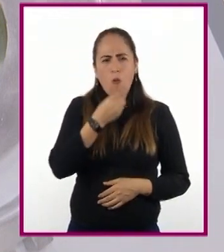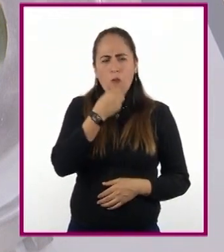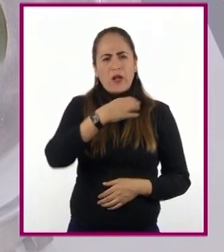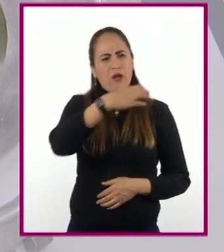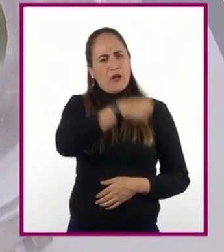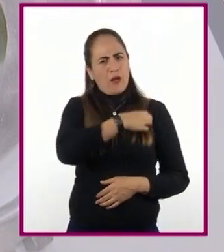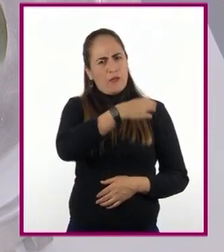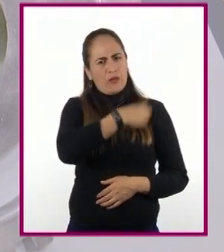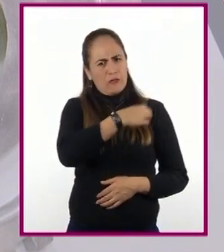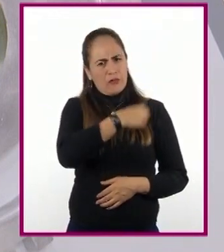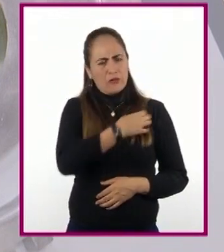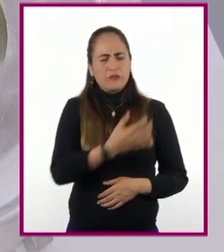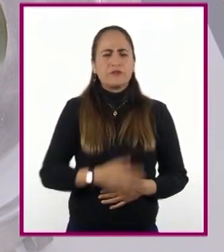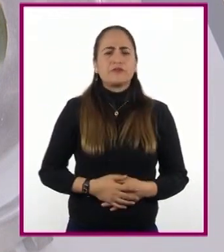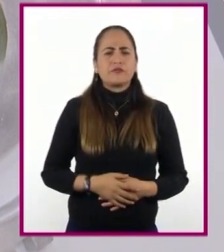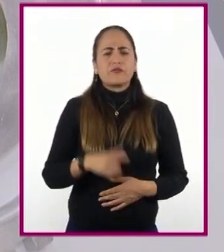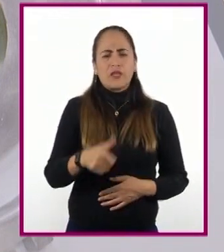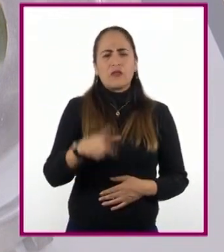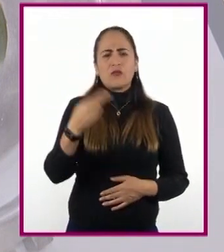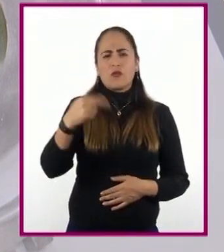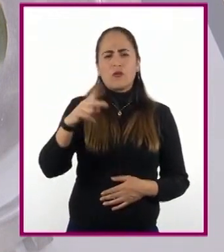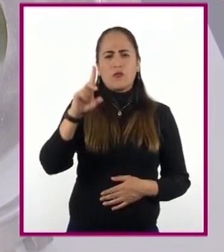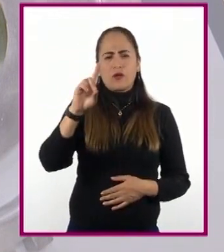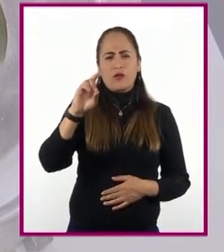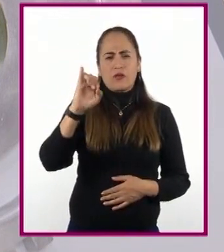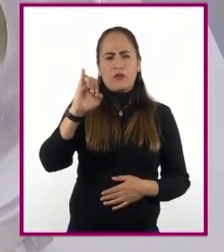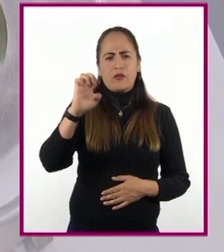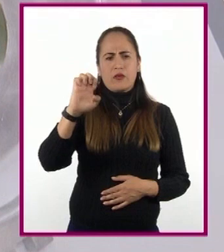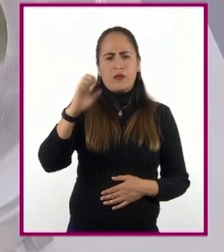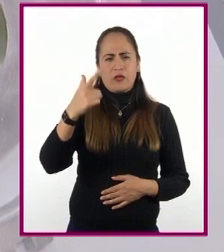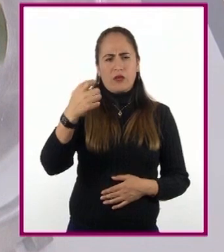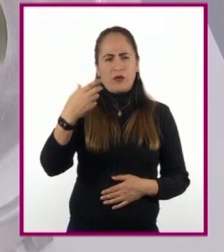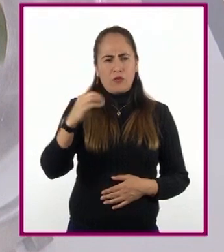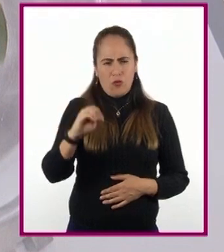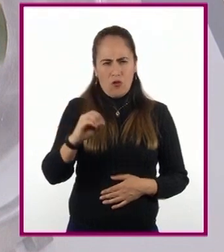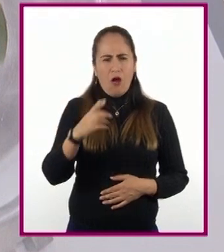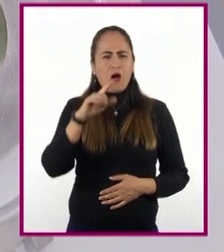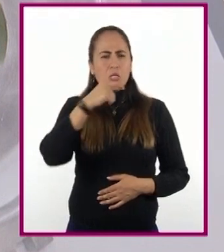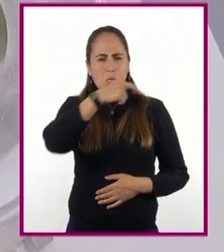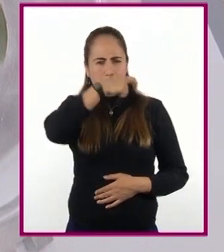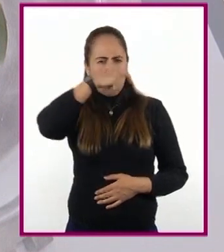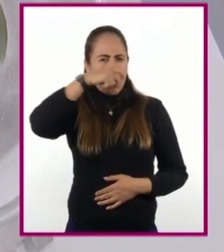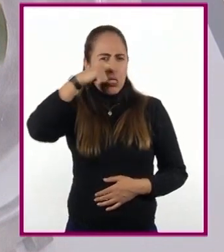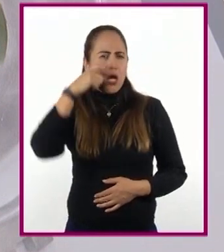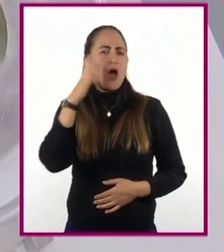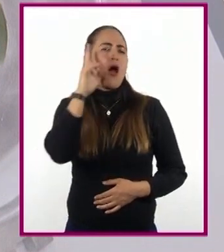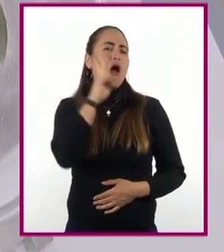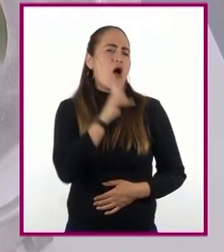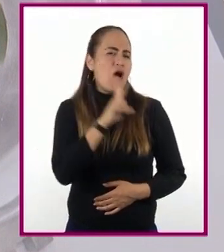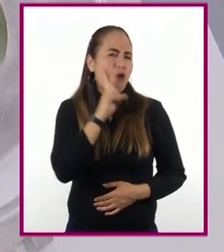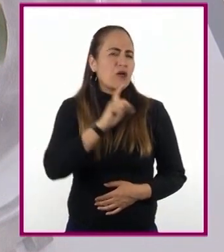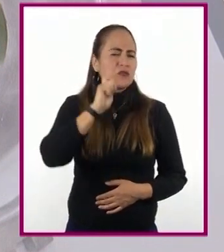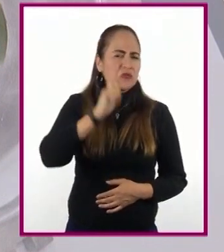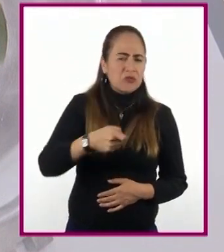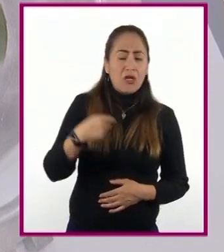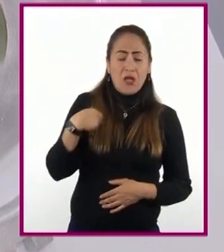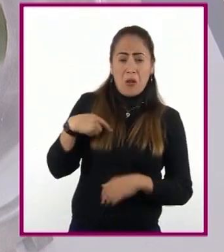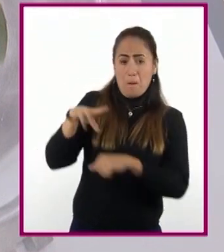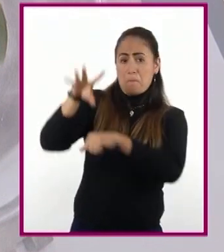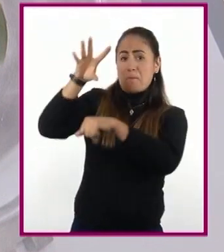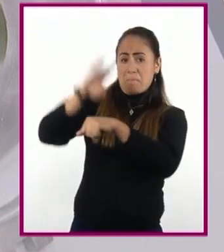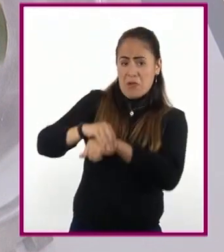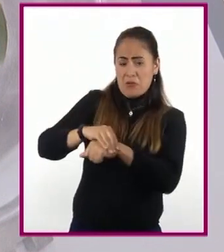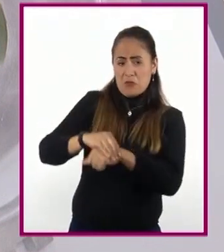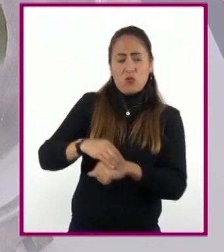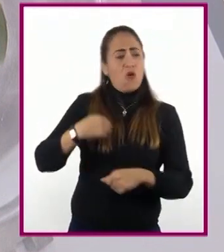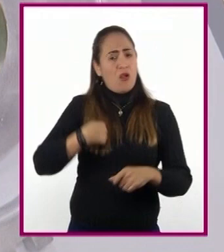nuestros, que se decía Diego de Ordaz, tomó codicia de ir a ver qué cosa era y demandó licencia para subir